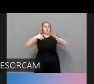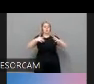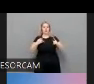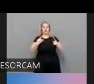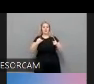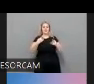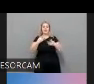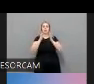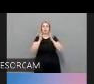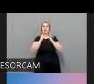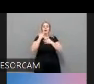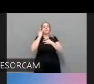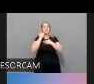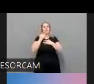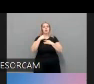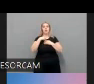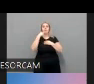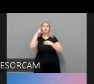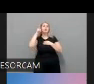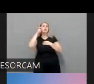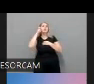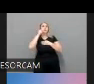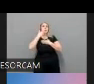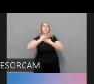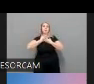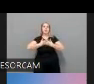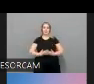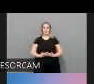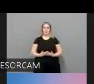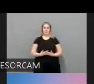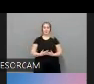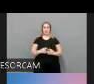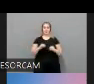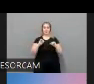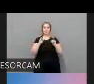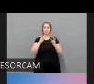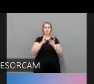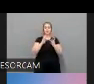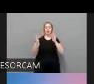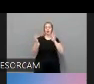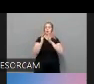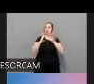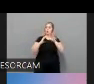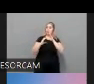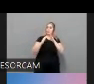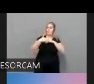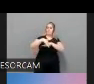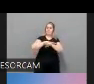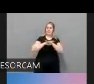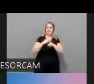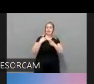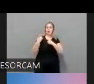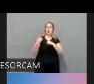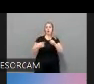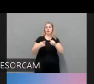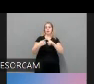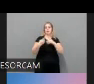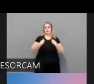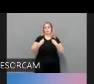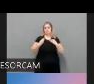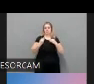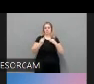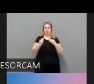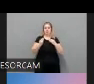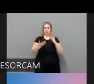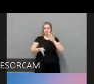contacto físico y al oír las voces. Empezamos a establecer relaciones comunicativas básicas necesarias para nuestra